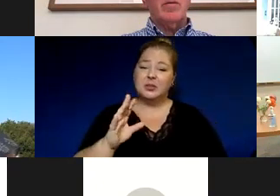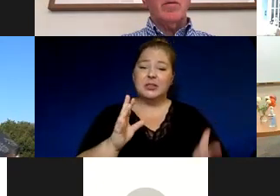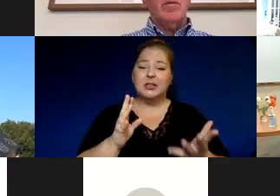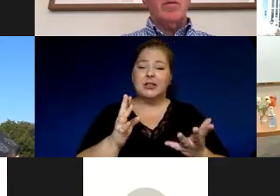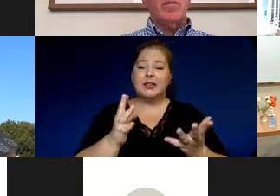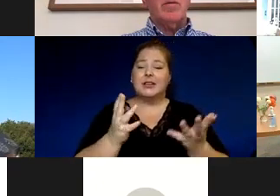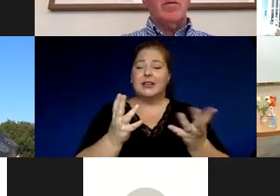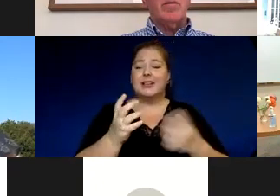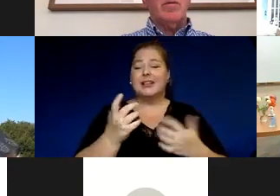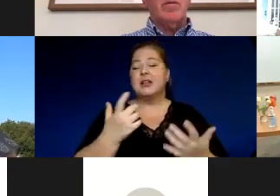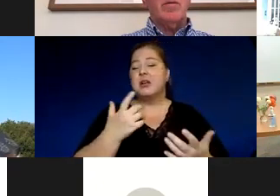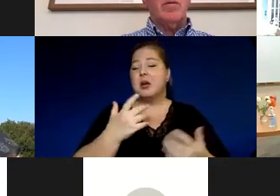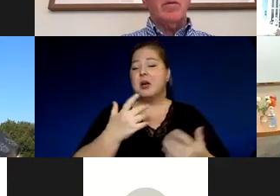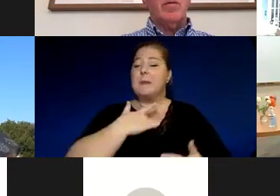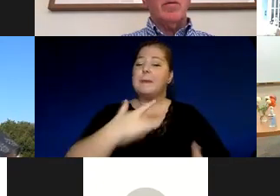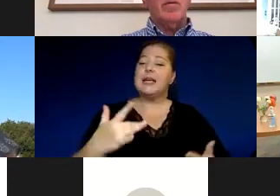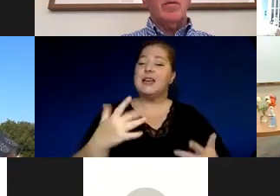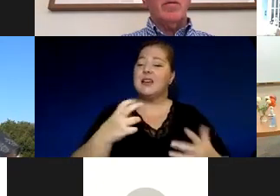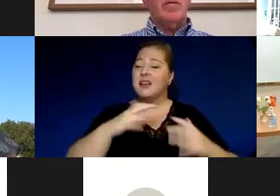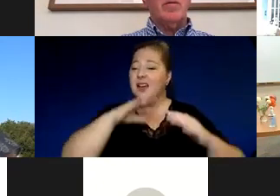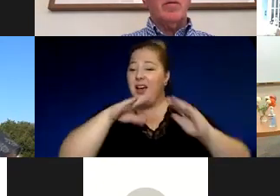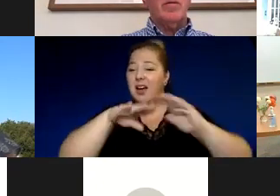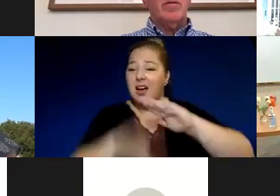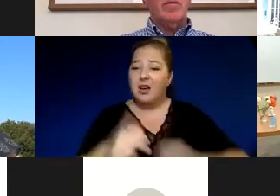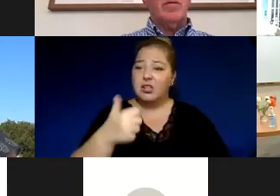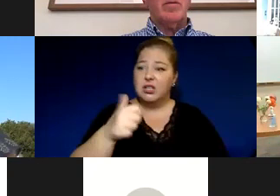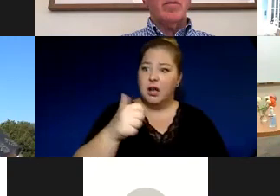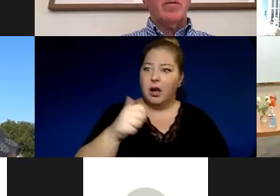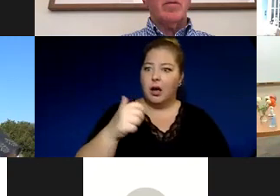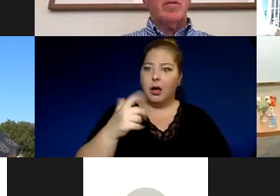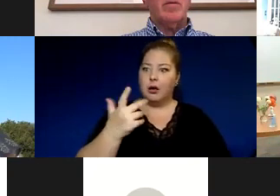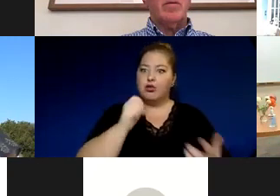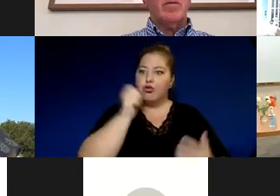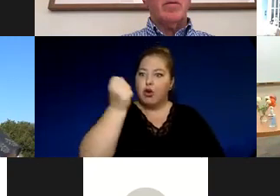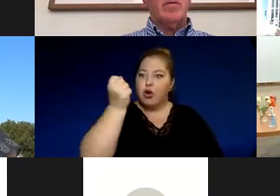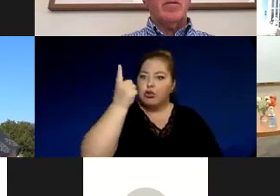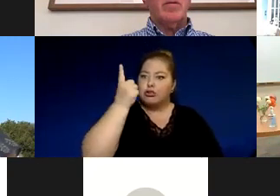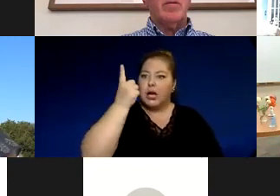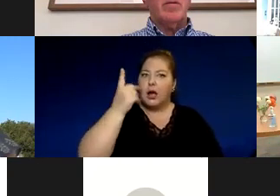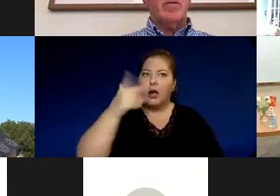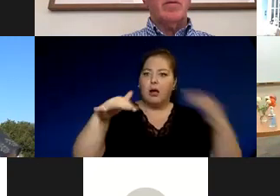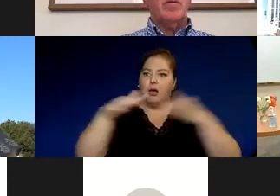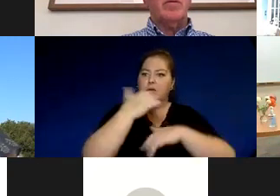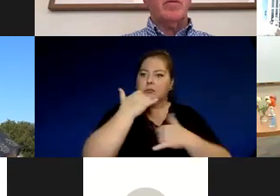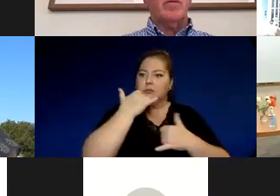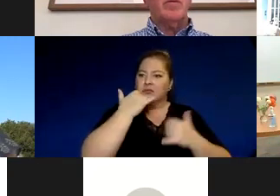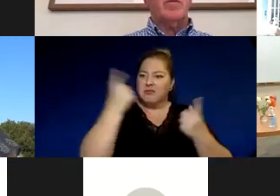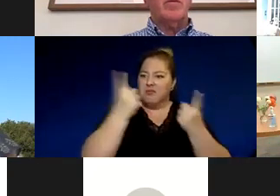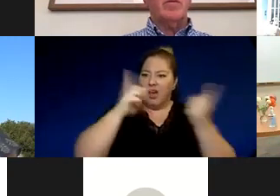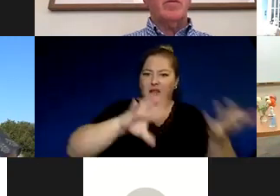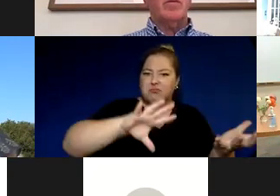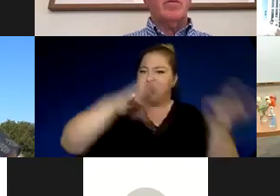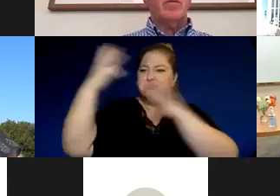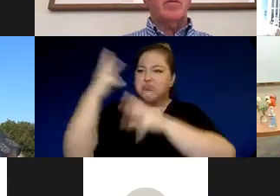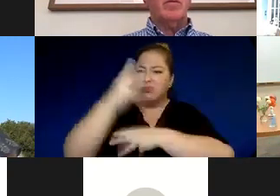Sí, claro, estén conscientes de que ese puede ser el caso. Mucha ansiedad se puede acumular y no necesariamente ellos se